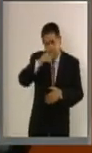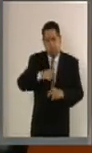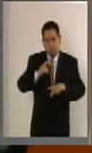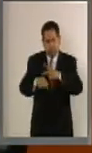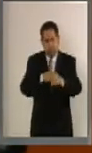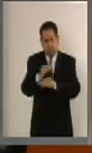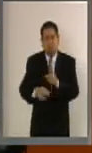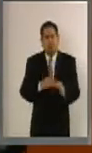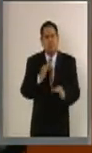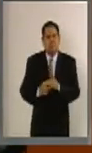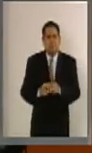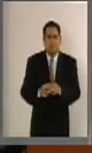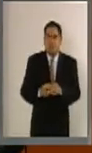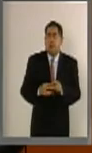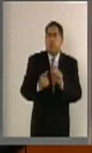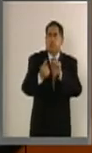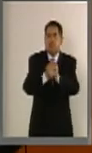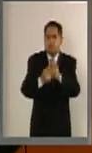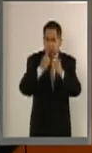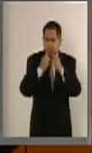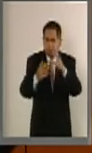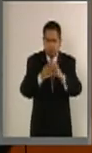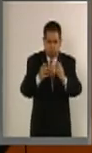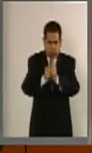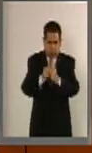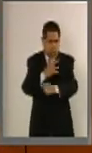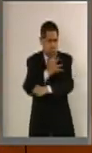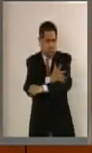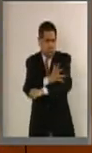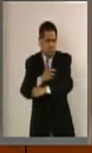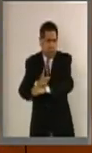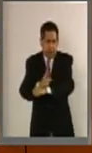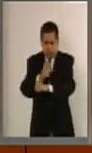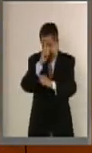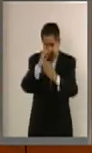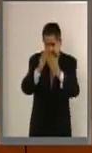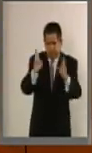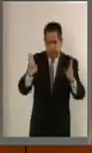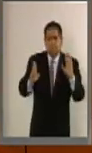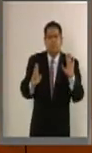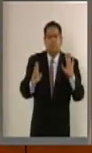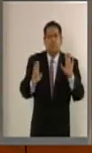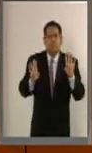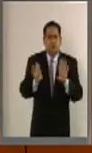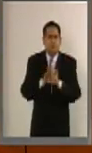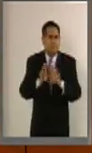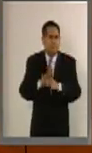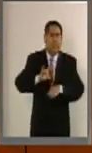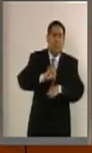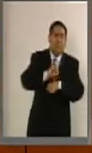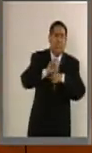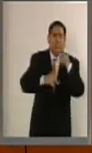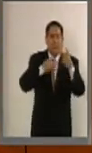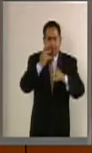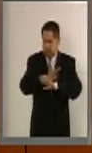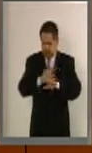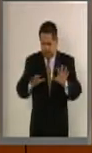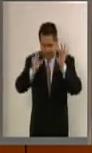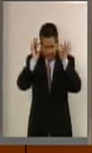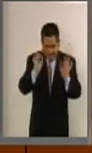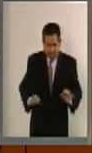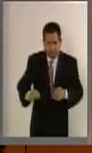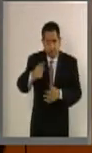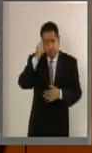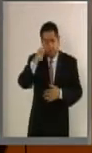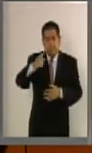concurriremos al debate honesto, abierto y sin simulaciones para hacer que